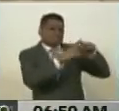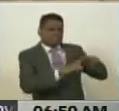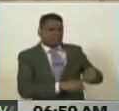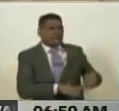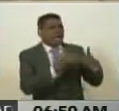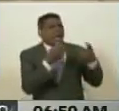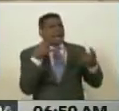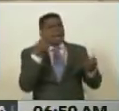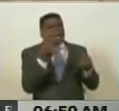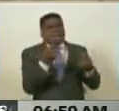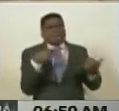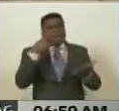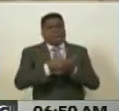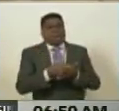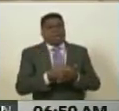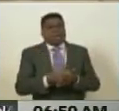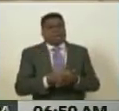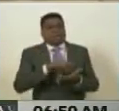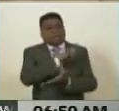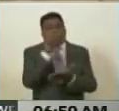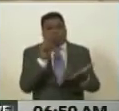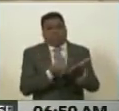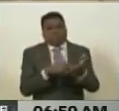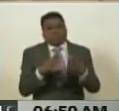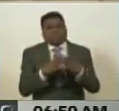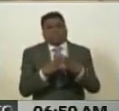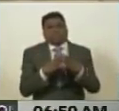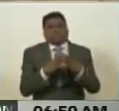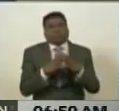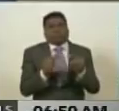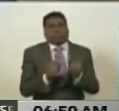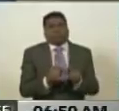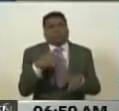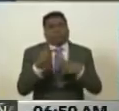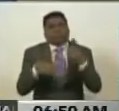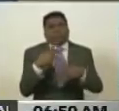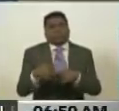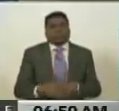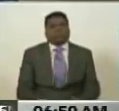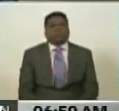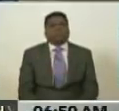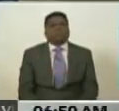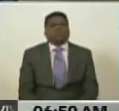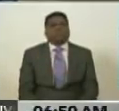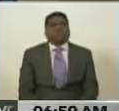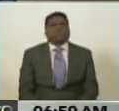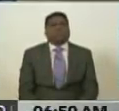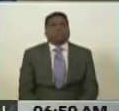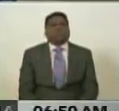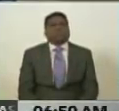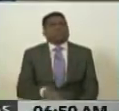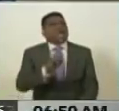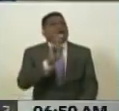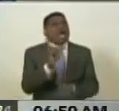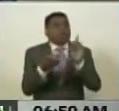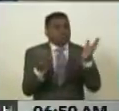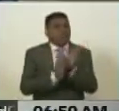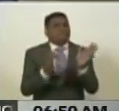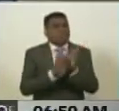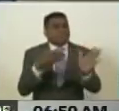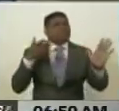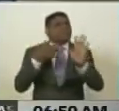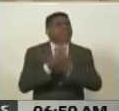paga por los salarios de los trabajadores no es directamente proporcional al costo total de lo que se podría ser, ministro, pero en algunos casos ocurre y es precisamente donde tiene que